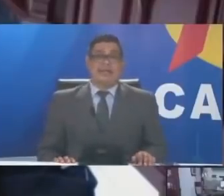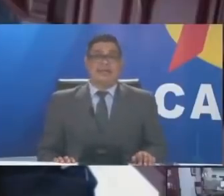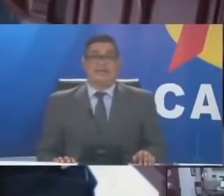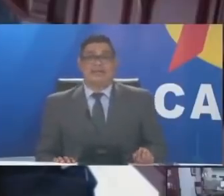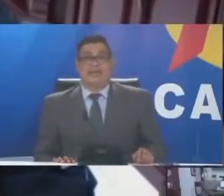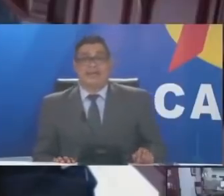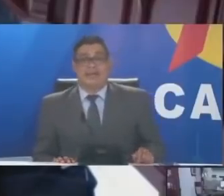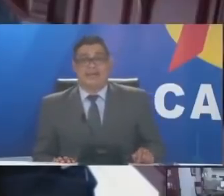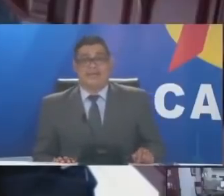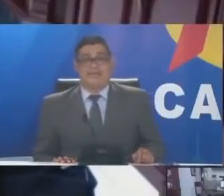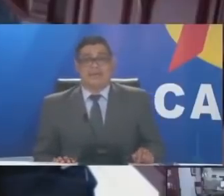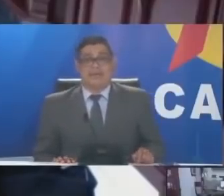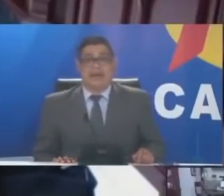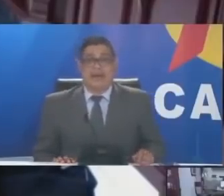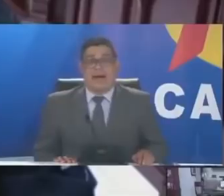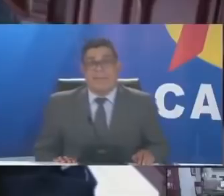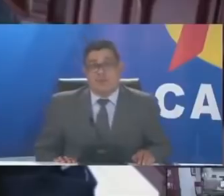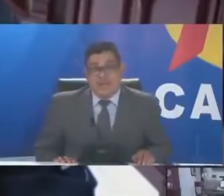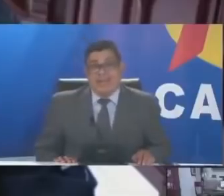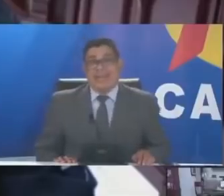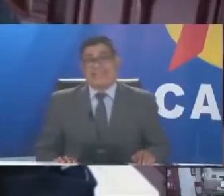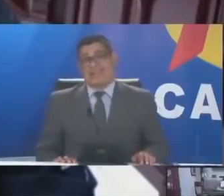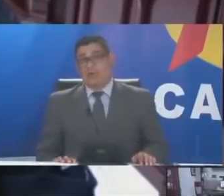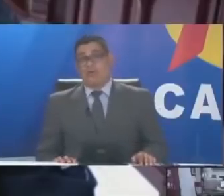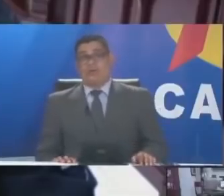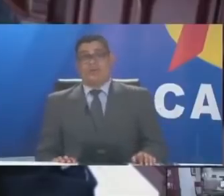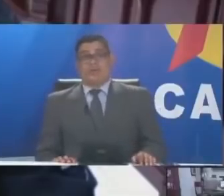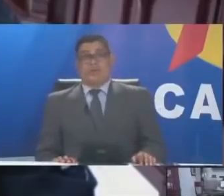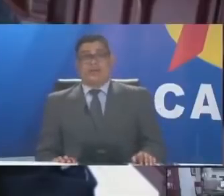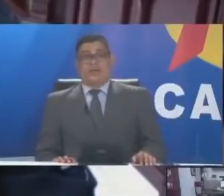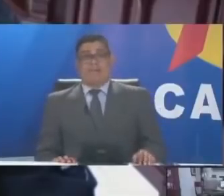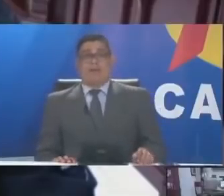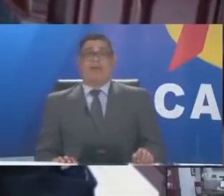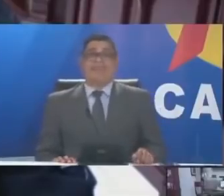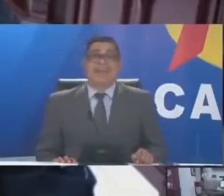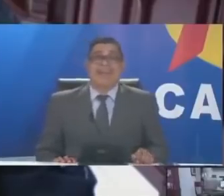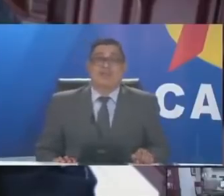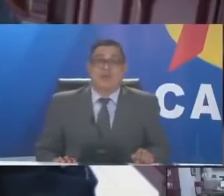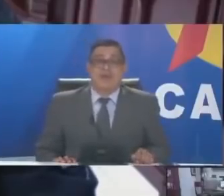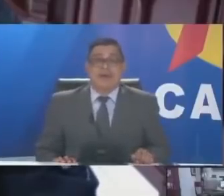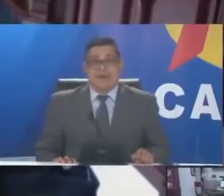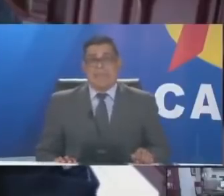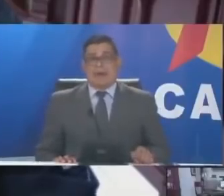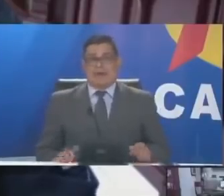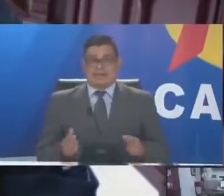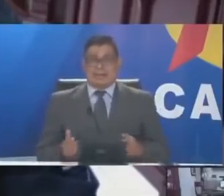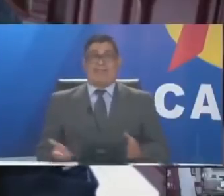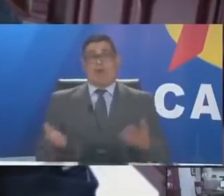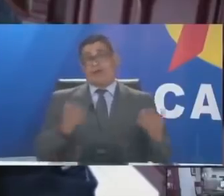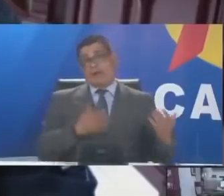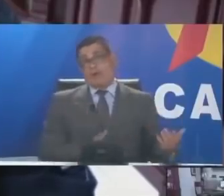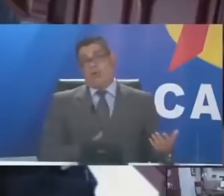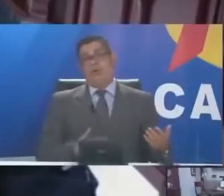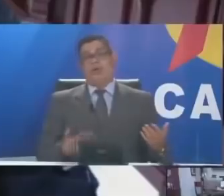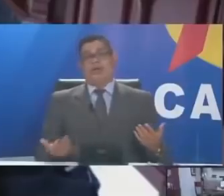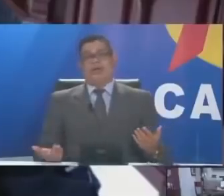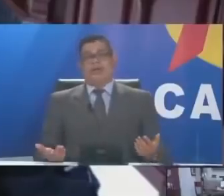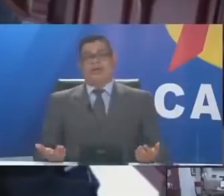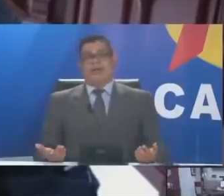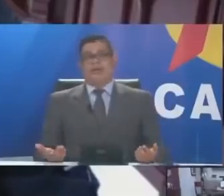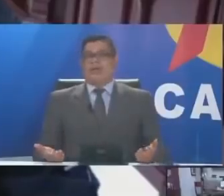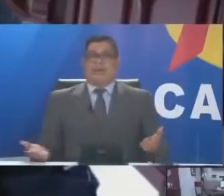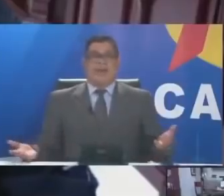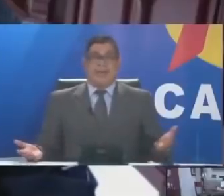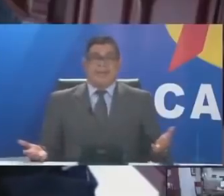es apostarle a la salud priorizar en la solidaridad para los que están peor que uno